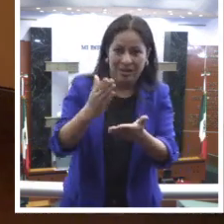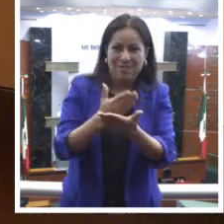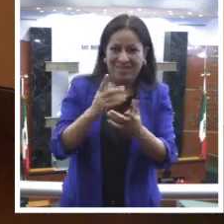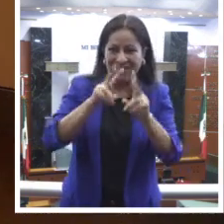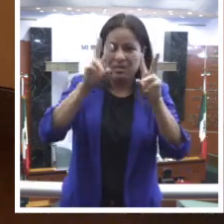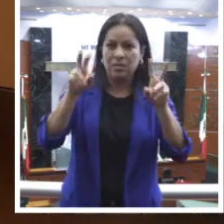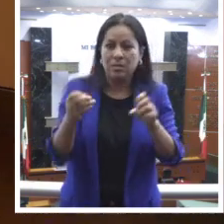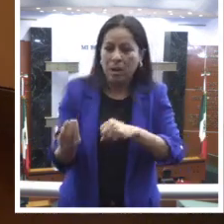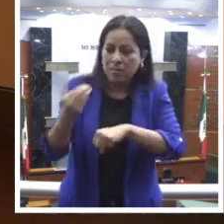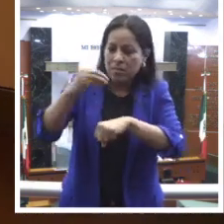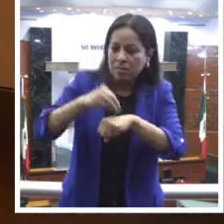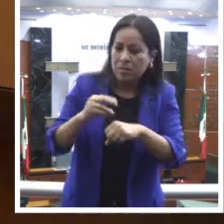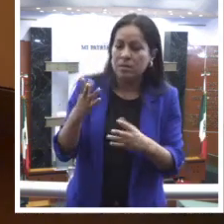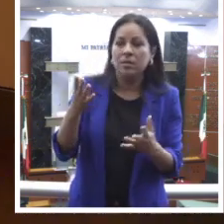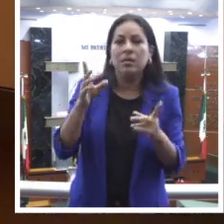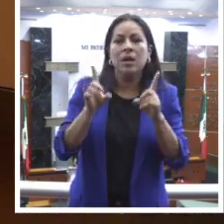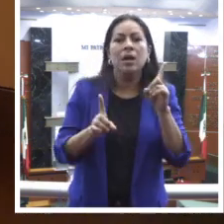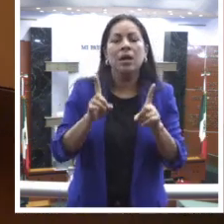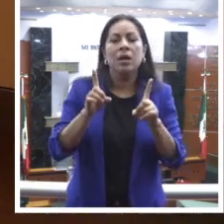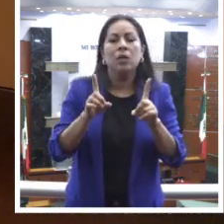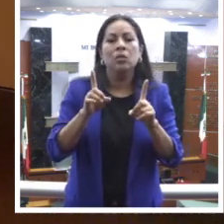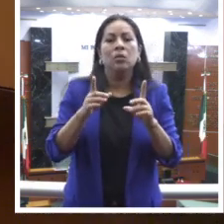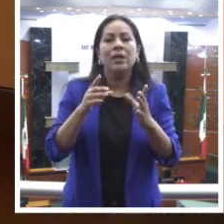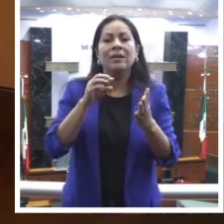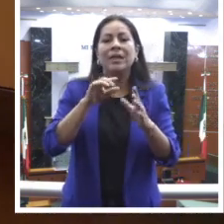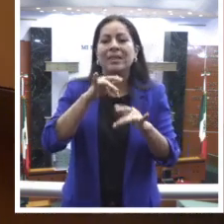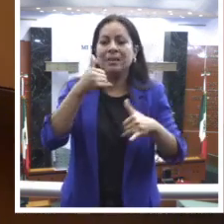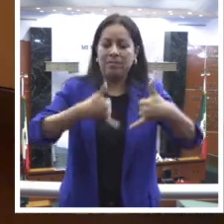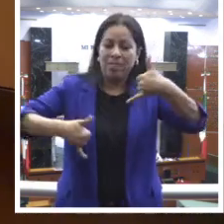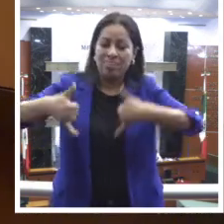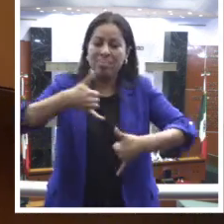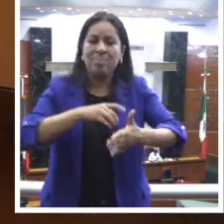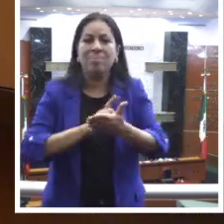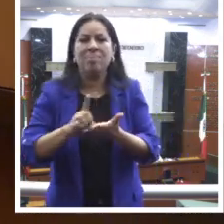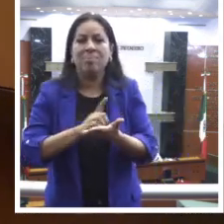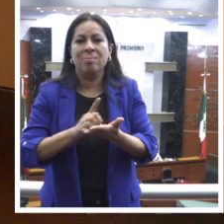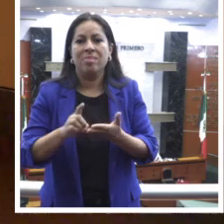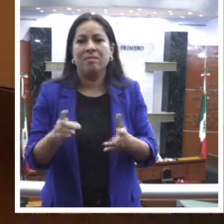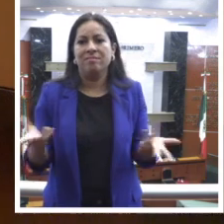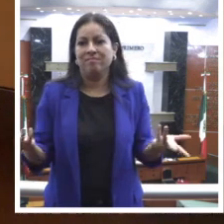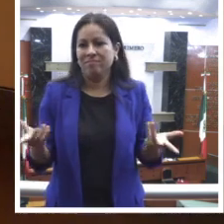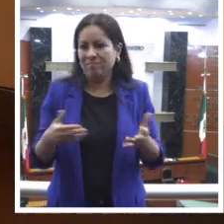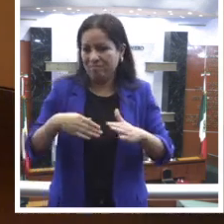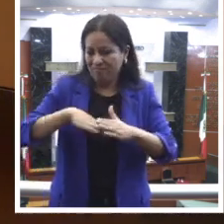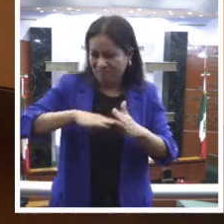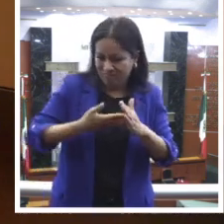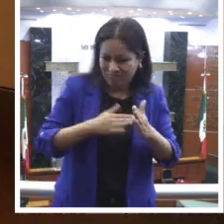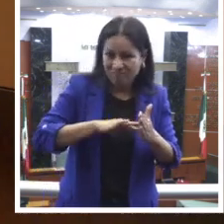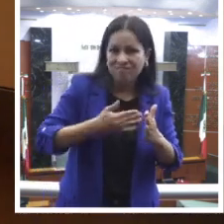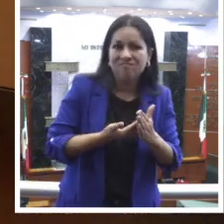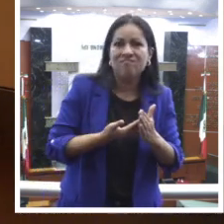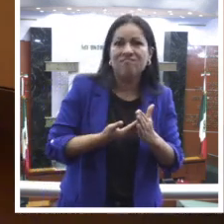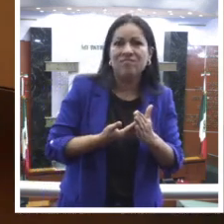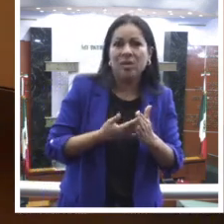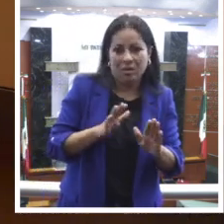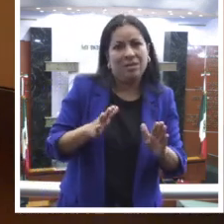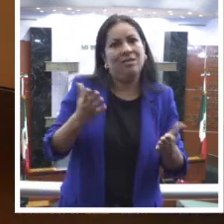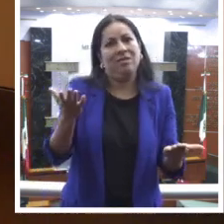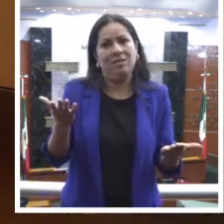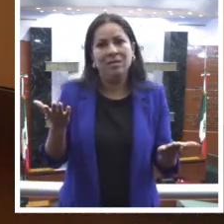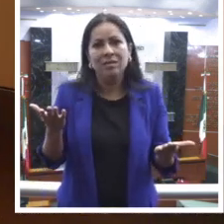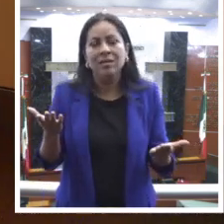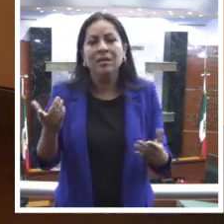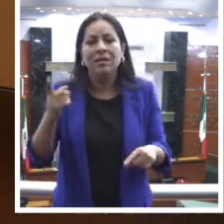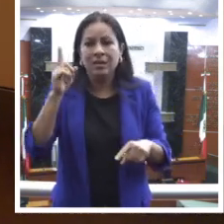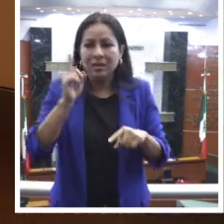tema sin duda del fentanilo y el contrabando que sin duda alguna pega en los delitos y la